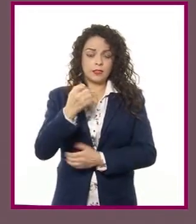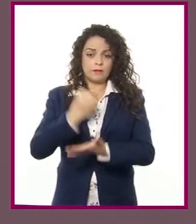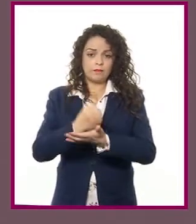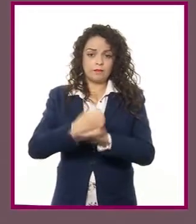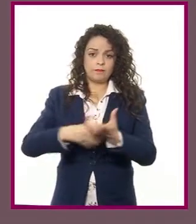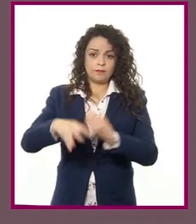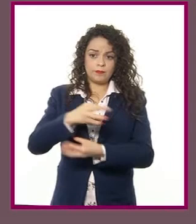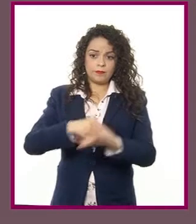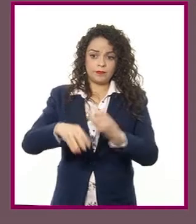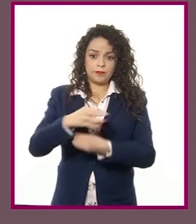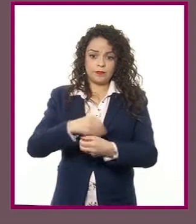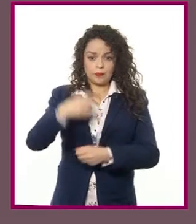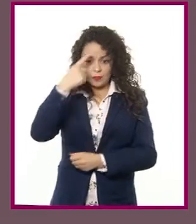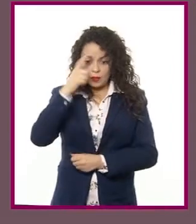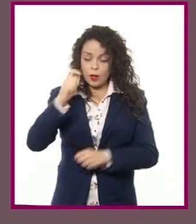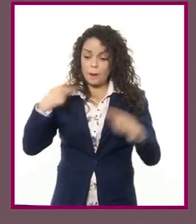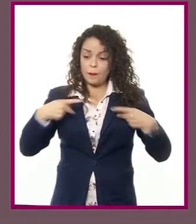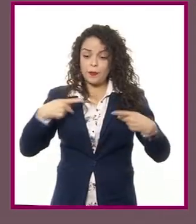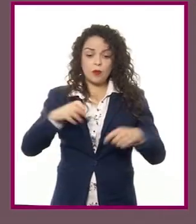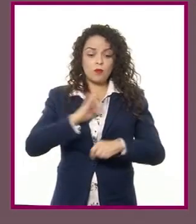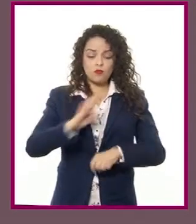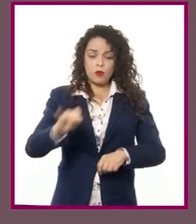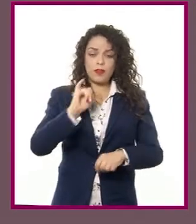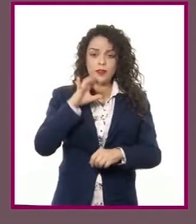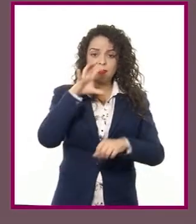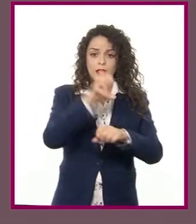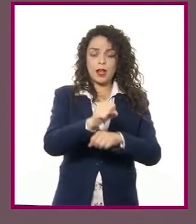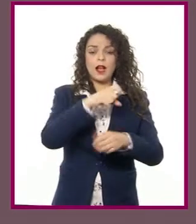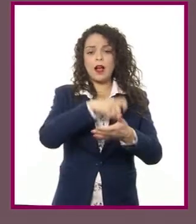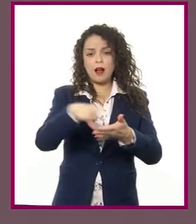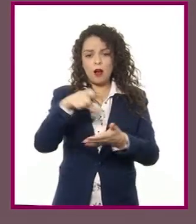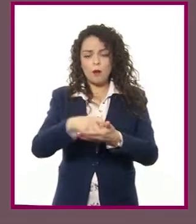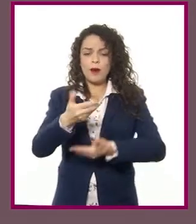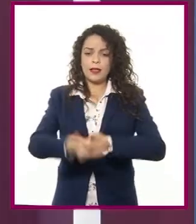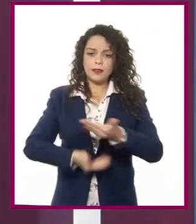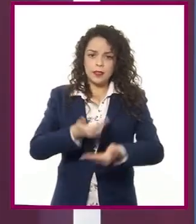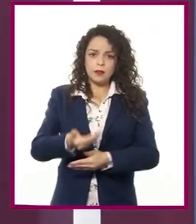las opciones al alcance del consumidor y a la postre benefician a todos.